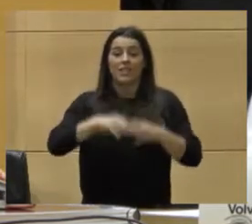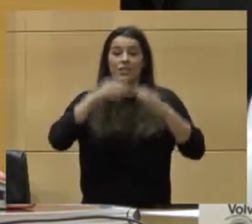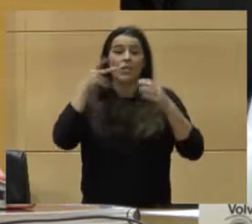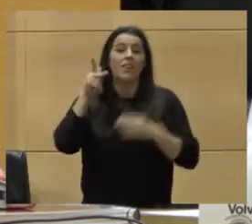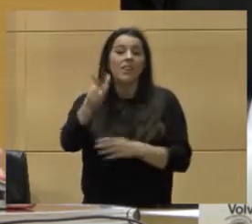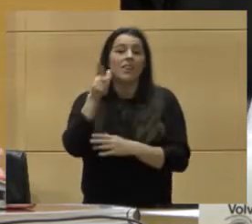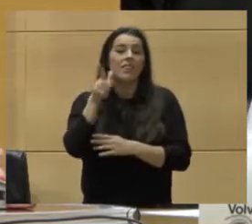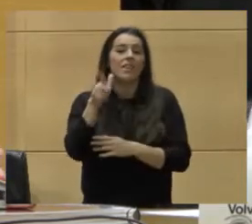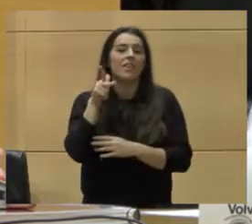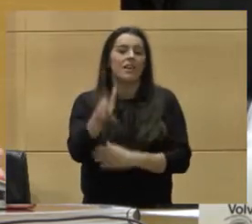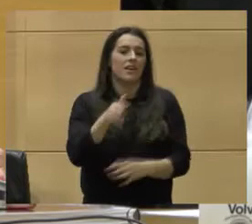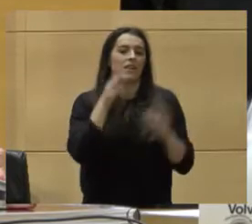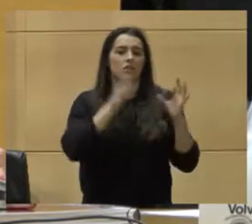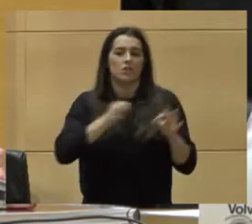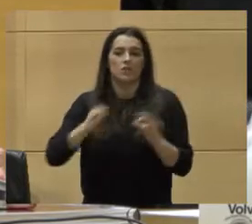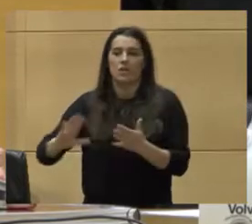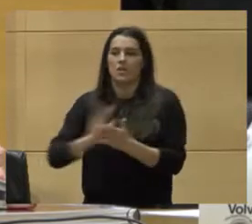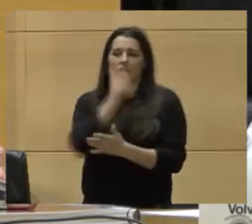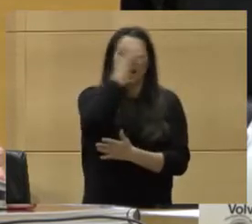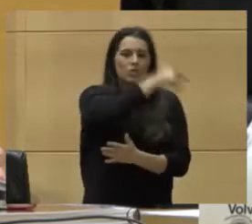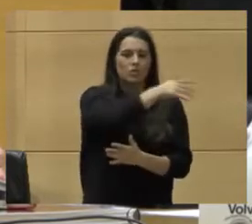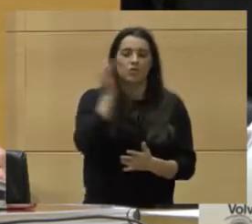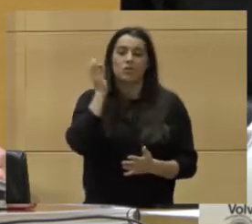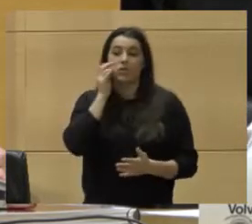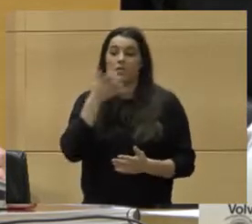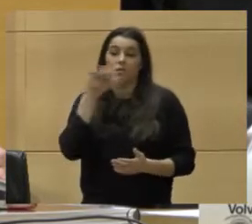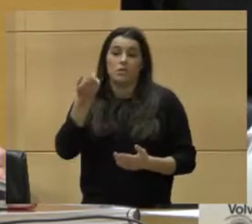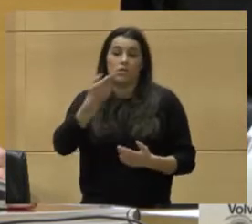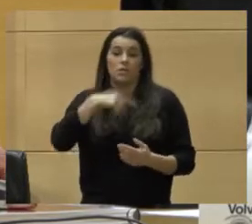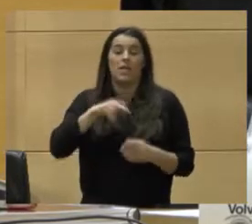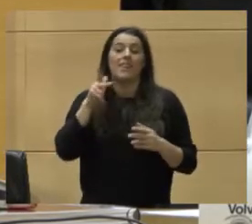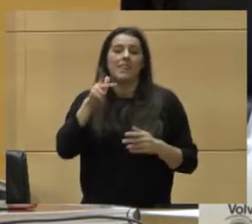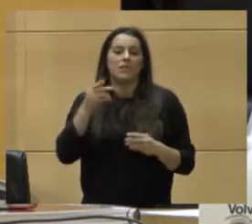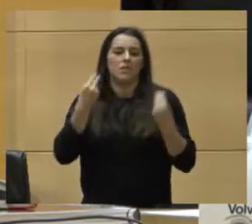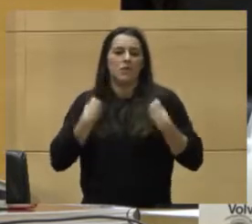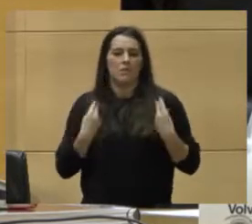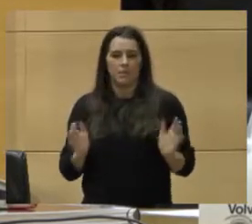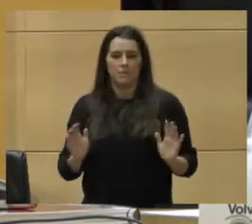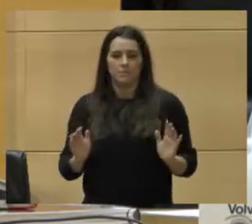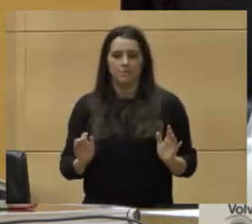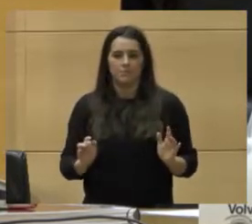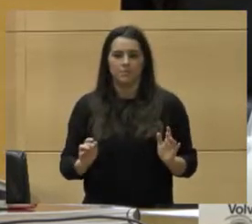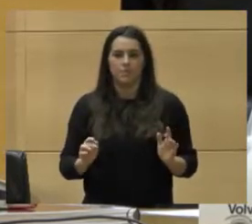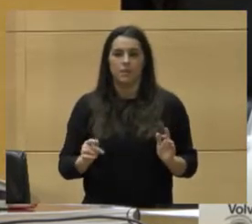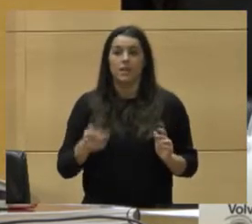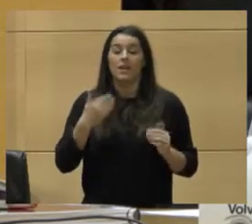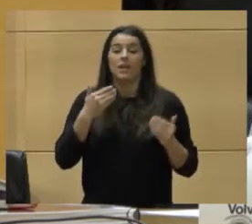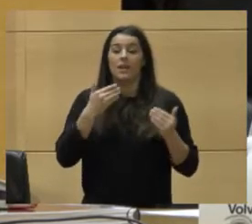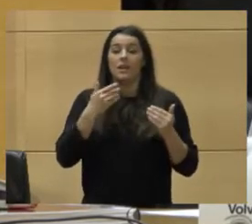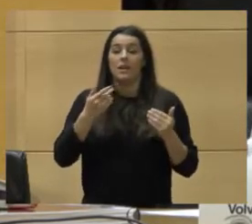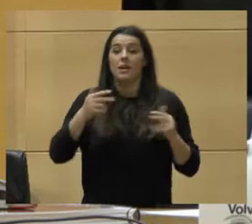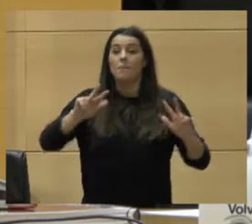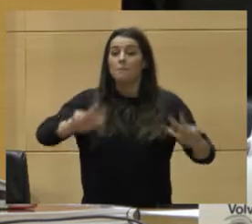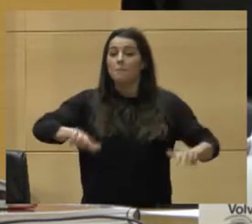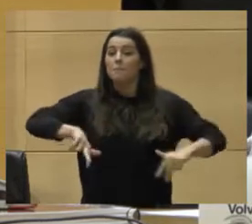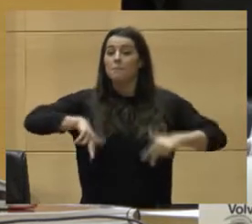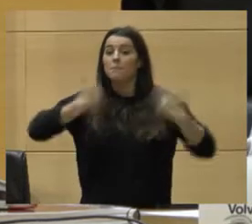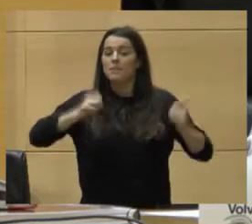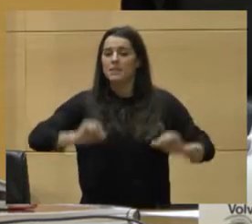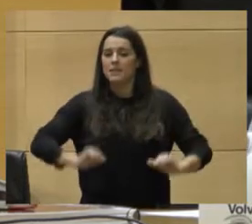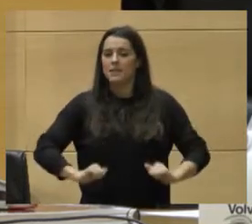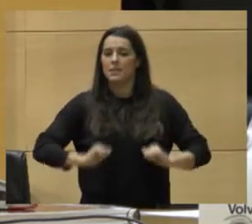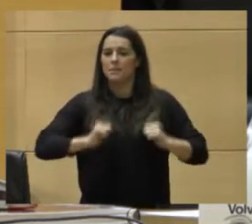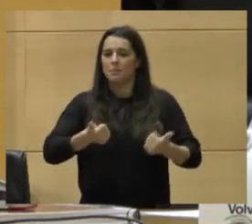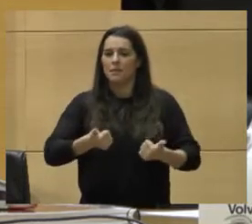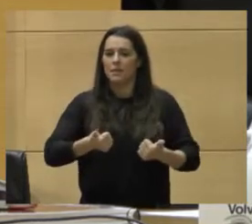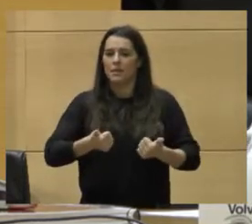y eso volviendo al concepto del derecho a la existencia del derecho a la vida creo que nos permite empezar a plantear cuáles son los elementos necesarios